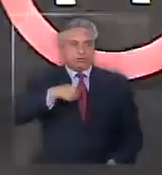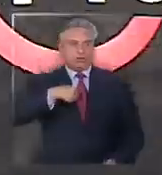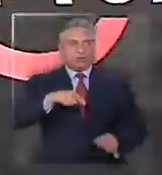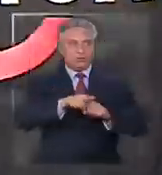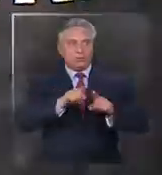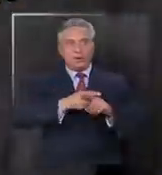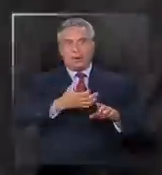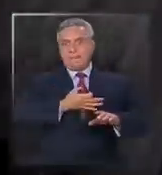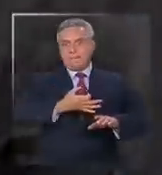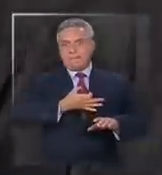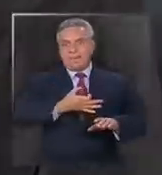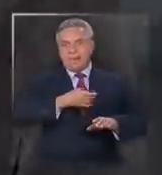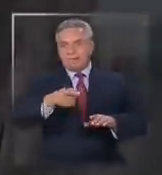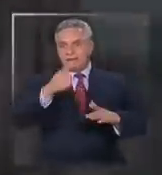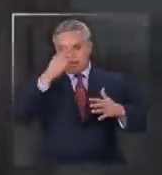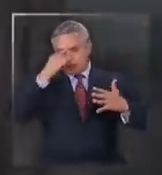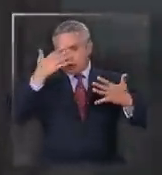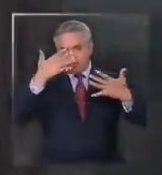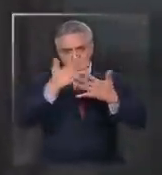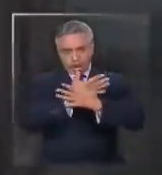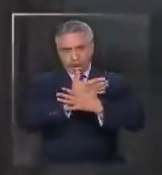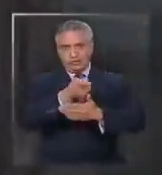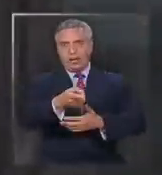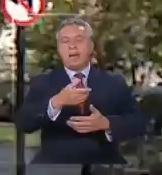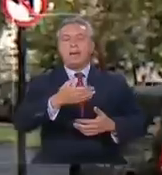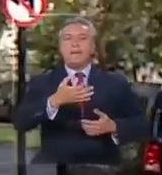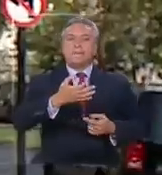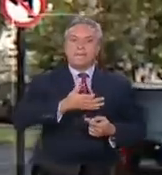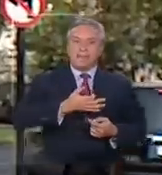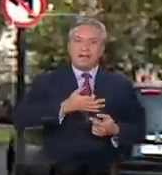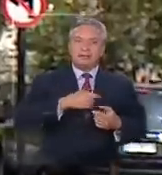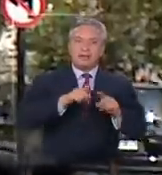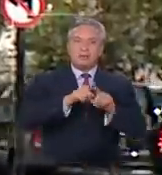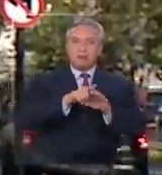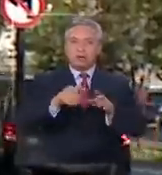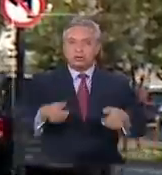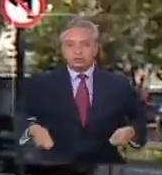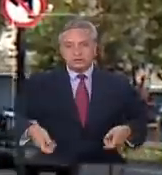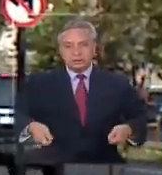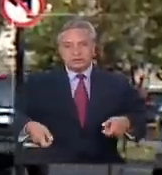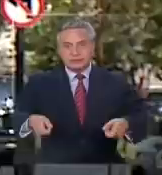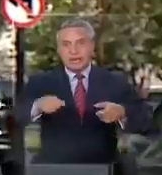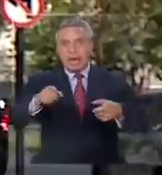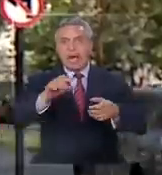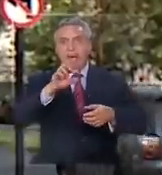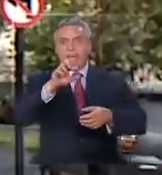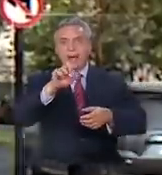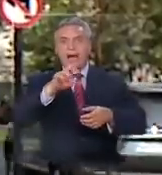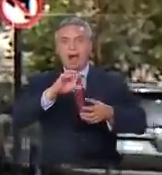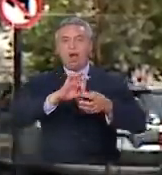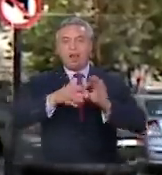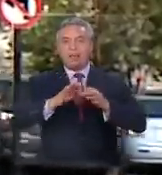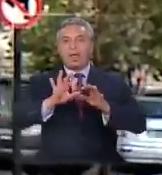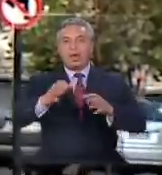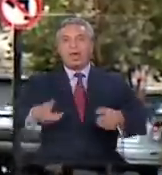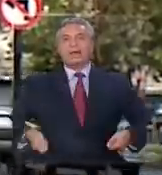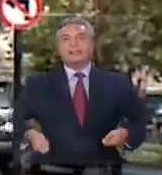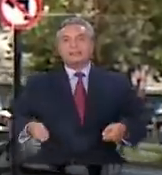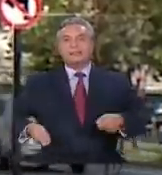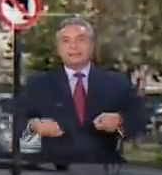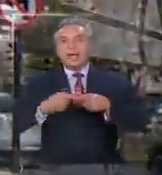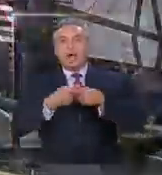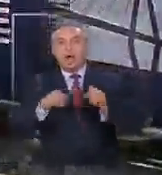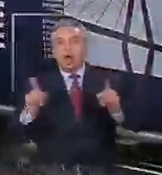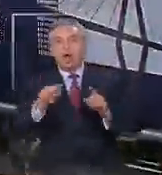las medallas. Se produce una confusión entre las medallas, entre la categoría de silla paralímpica y la categoría de silla hand cycling, que